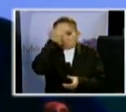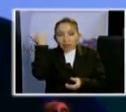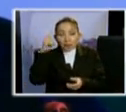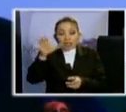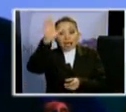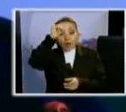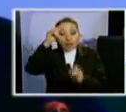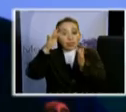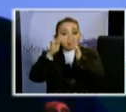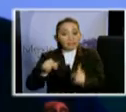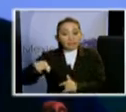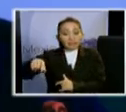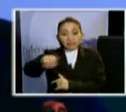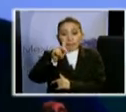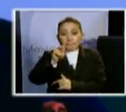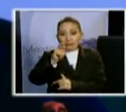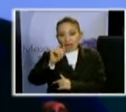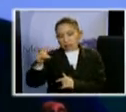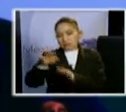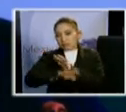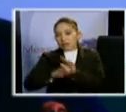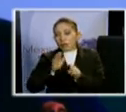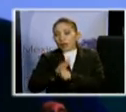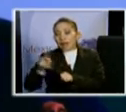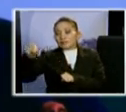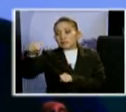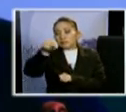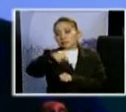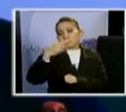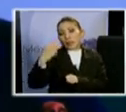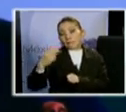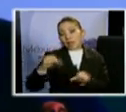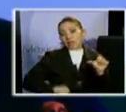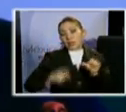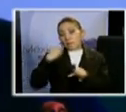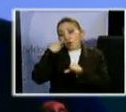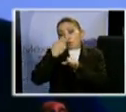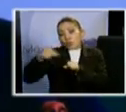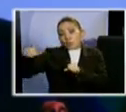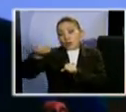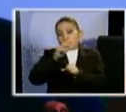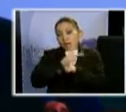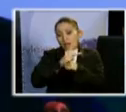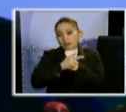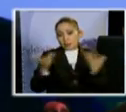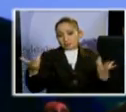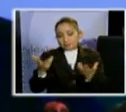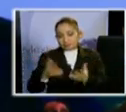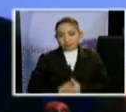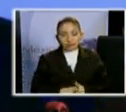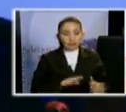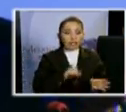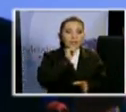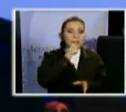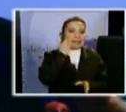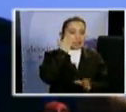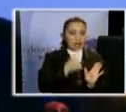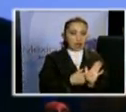el Acuerdo de París esencialmente se va a basar en lo que llamaríamos acciones voluntarias por diferentes países. También quisiera